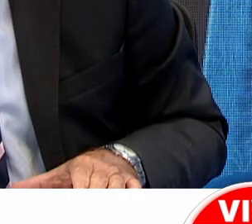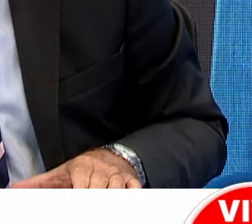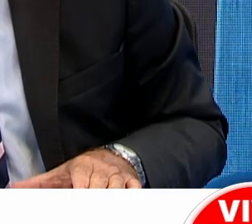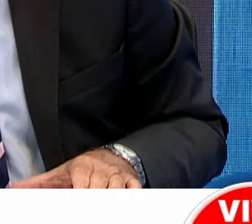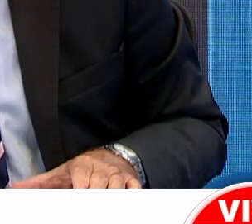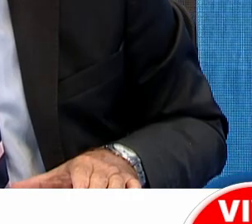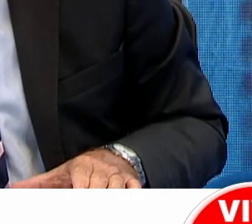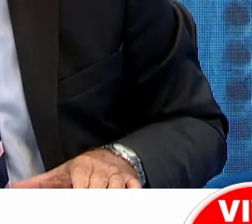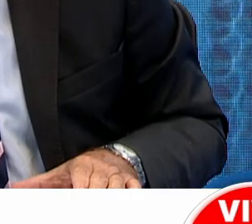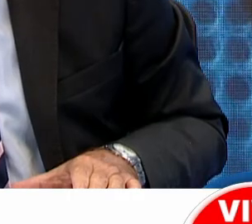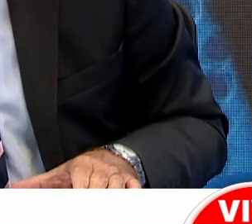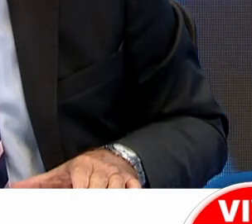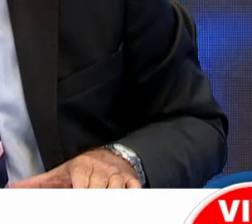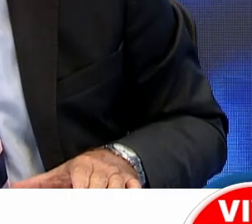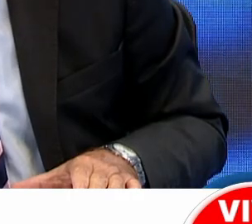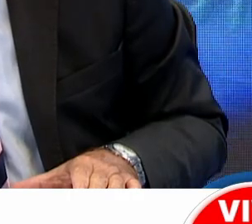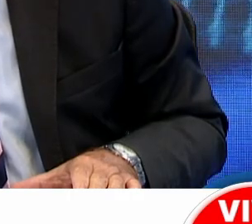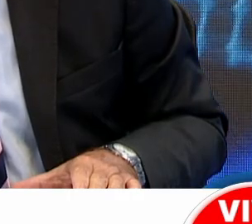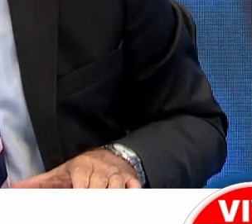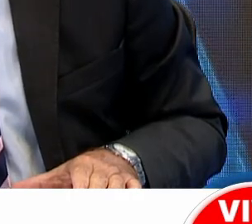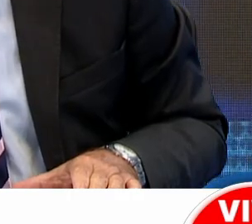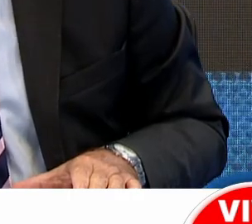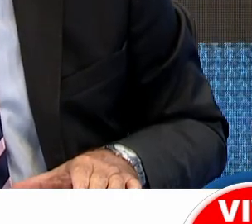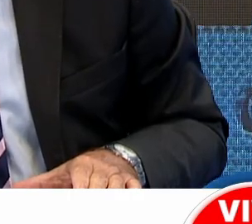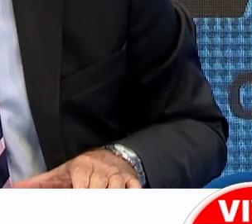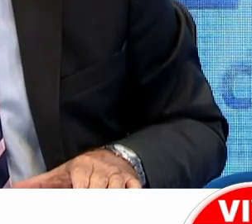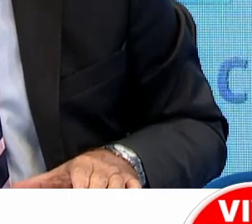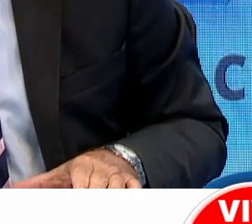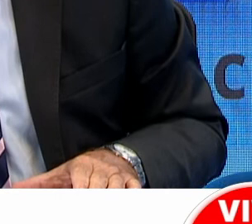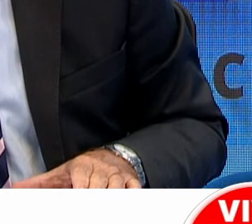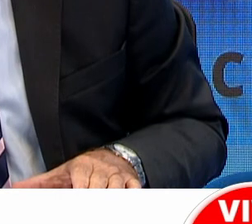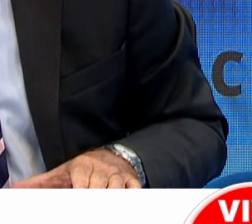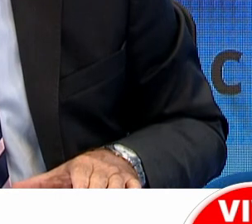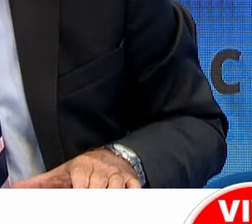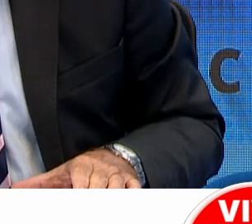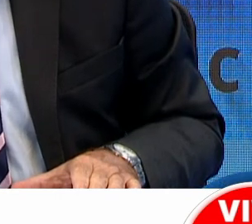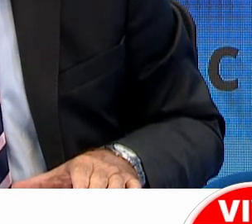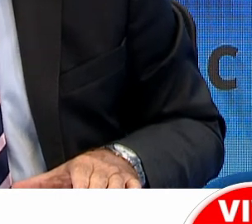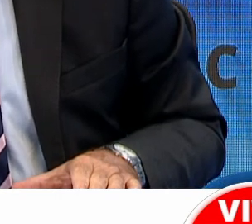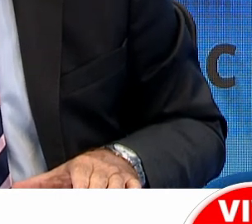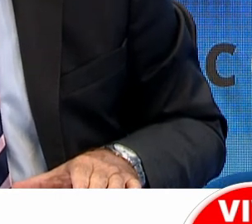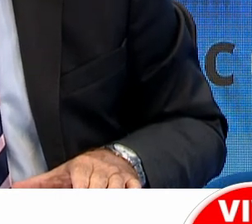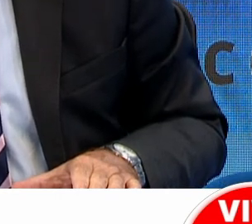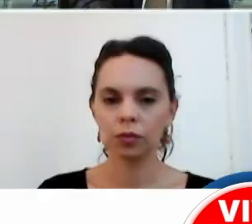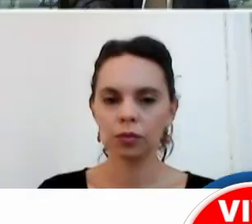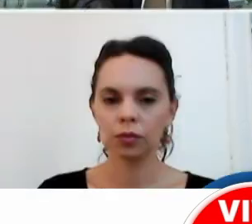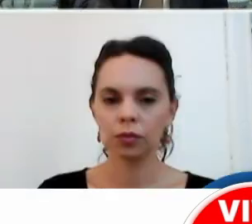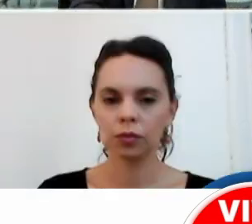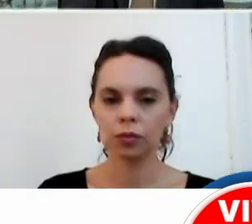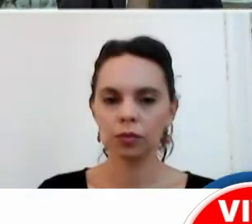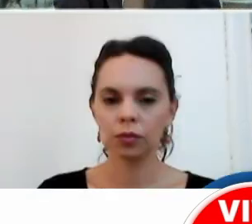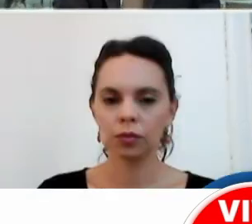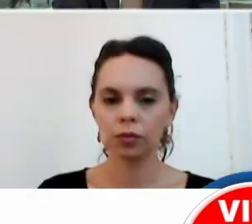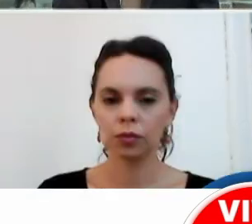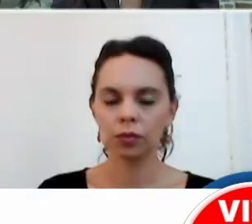No, porque si yo entendí bien lo que hoy explicó el ministro y además lo que dice el propio documento